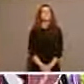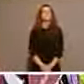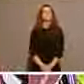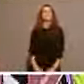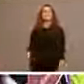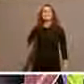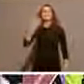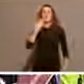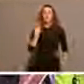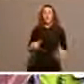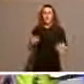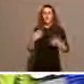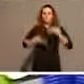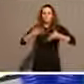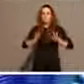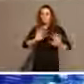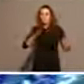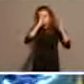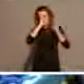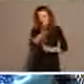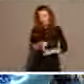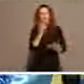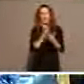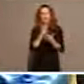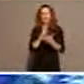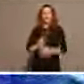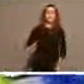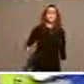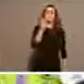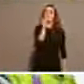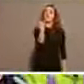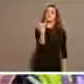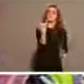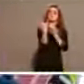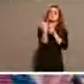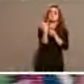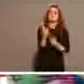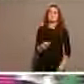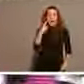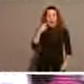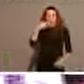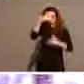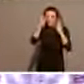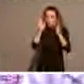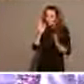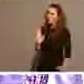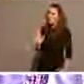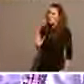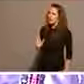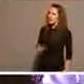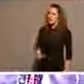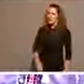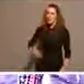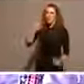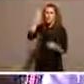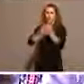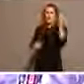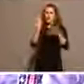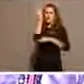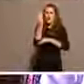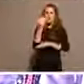Sin más preámbulo, comenzamos la clase. Primera palabra. Atentos, ¿eh? Roquenublo.